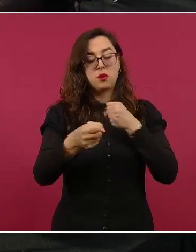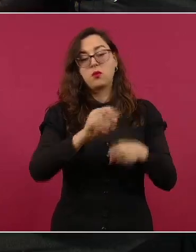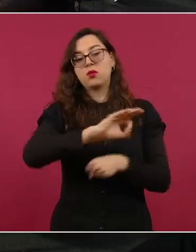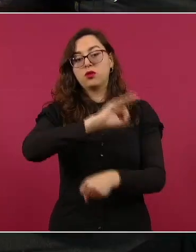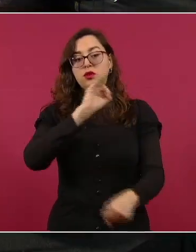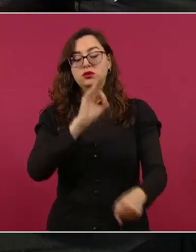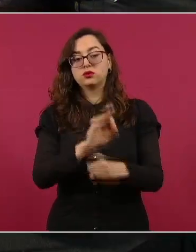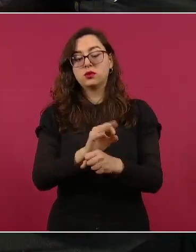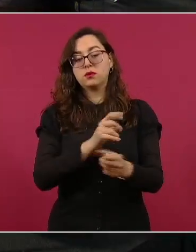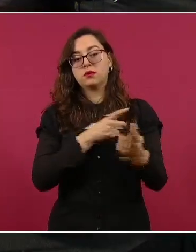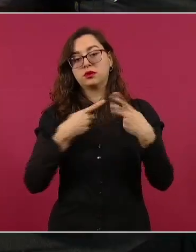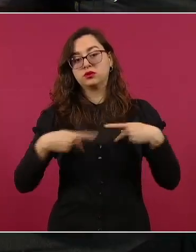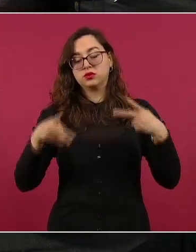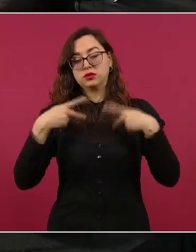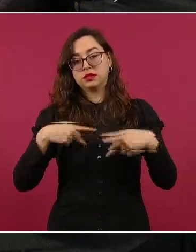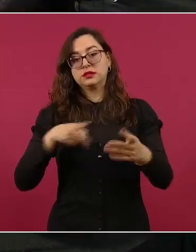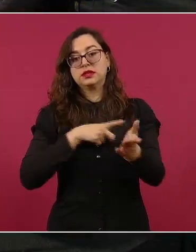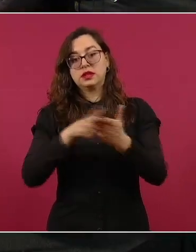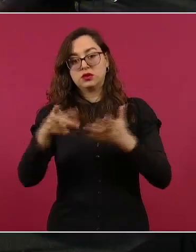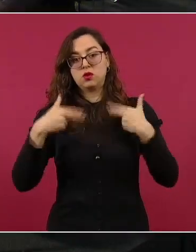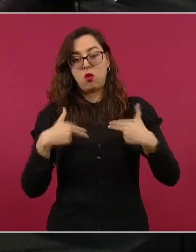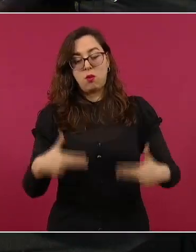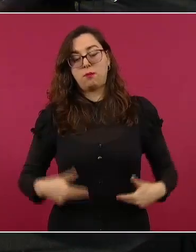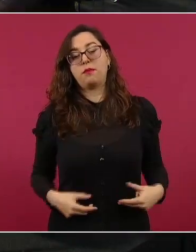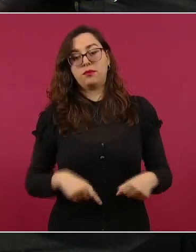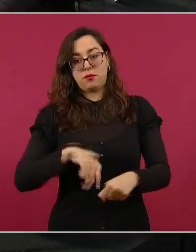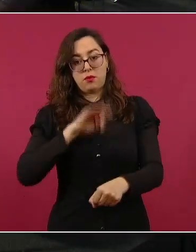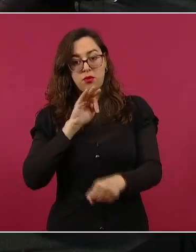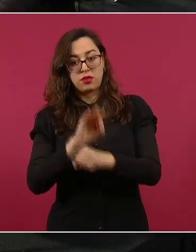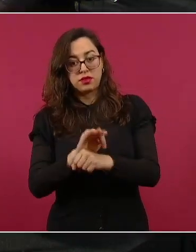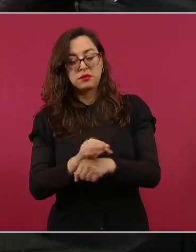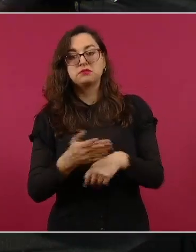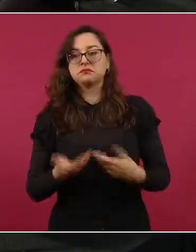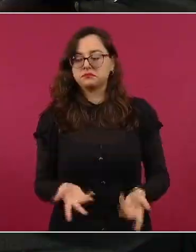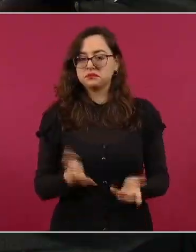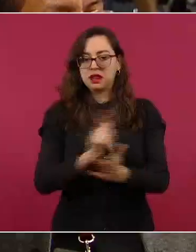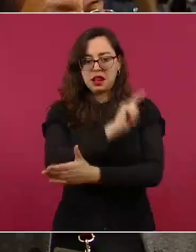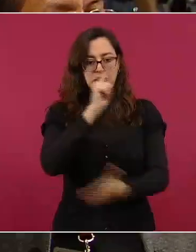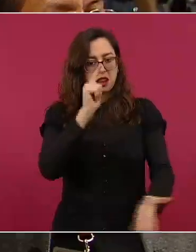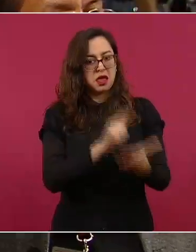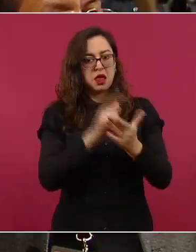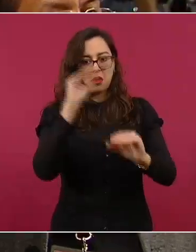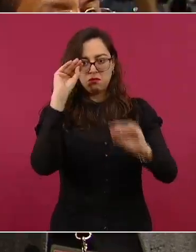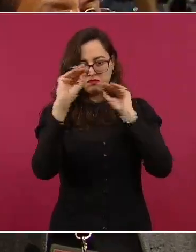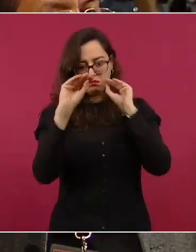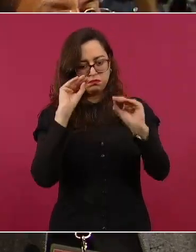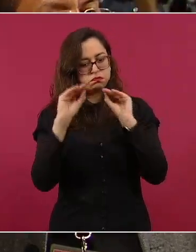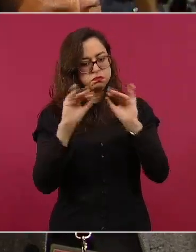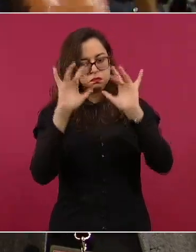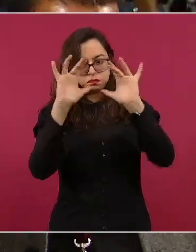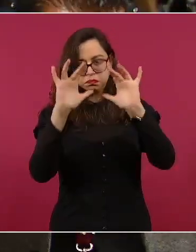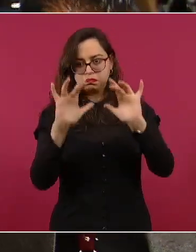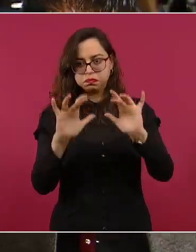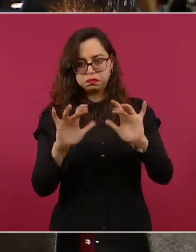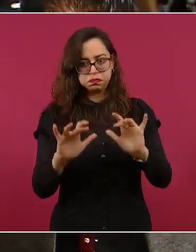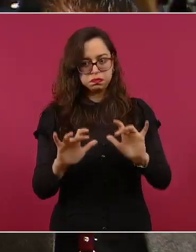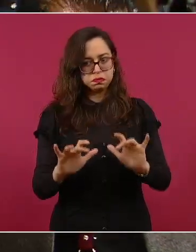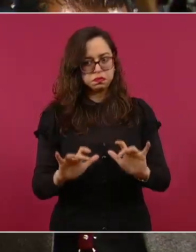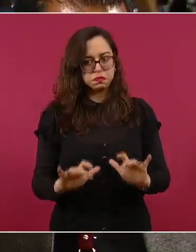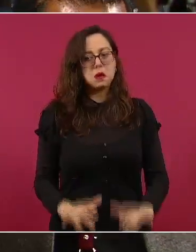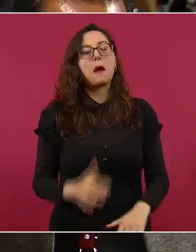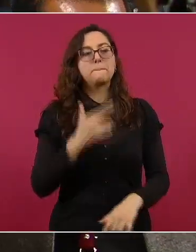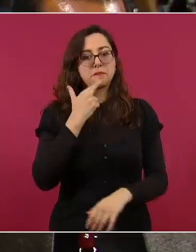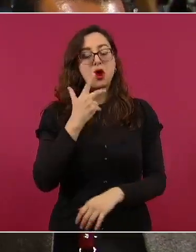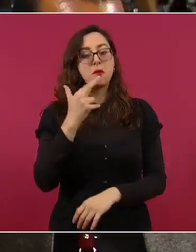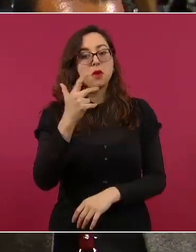Humanos. Actualmente esta iniciativa ya está muy avanzada porque se está redactando con la participación directa de periodistas y defensores de todo el